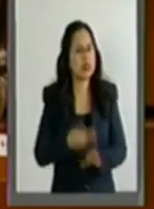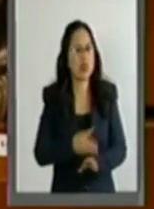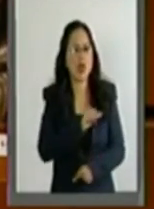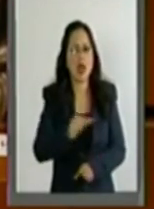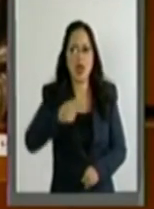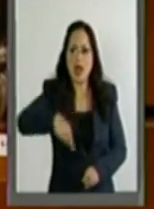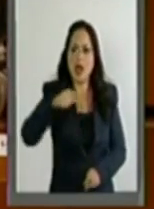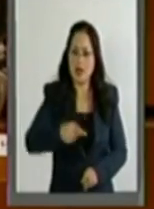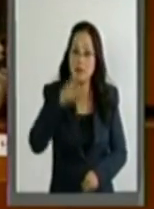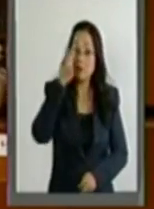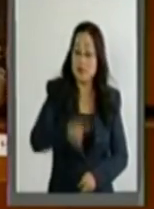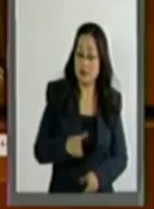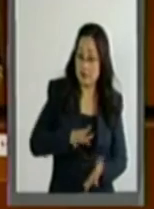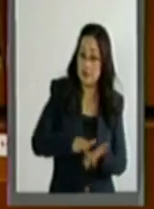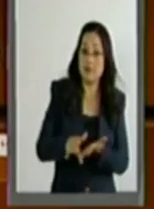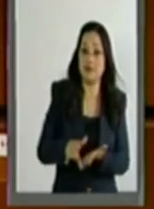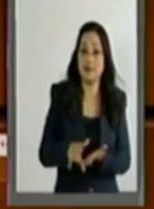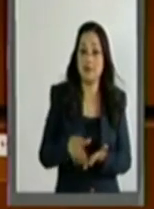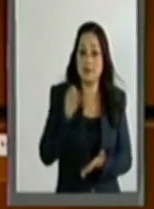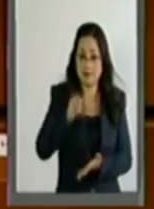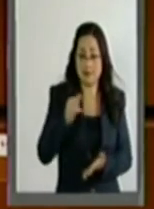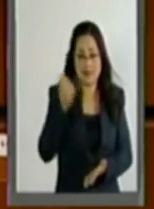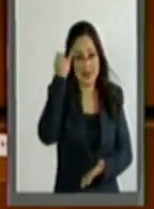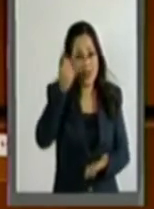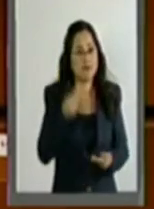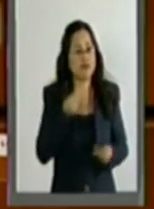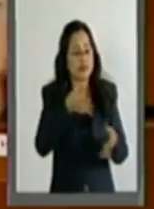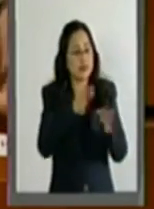aquí de verdad apoya, aporta?